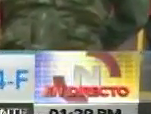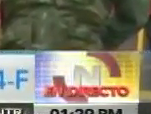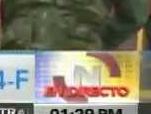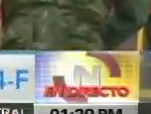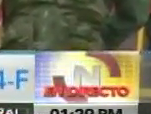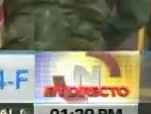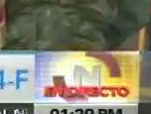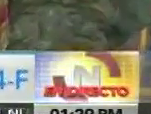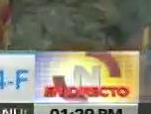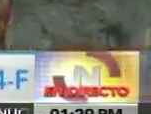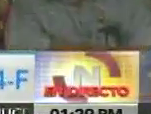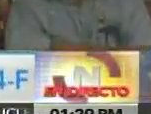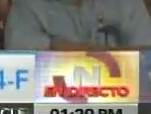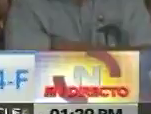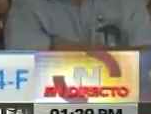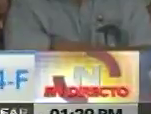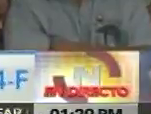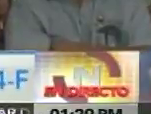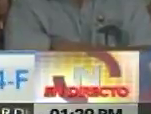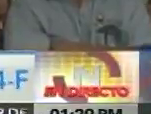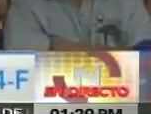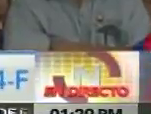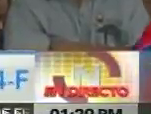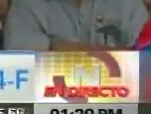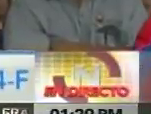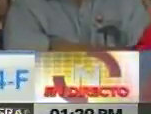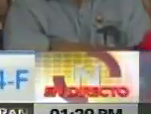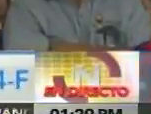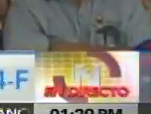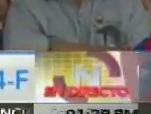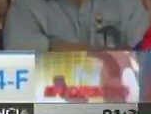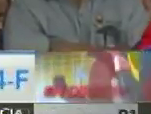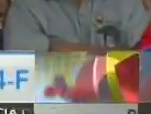Chávez, que sea Chávez para nosotros.